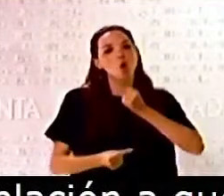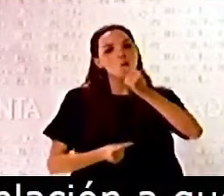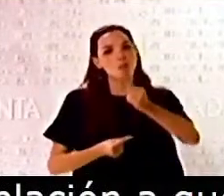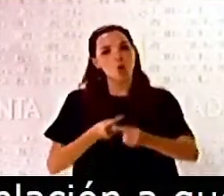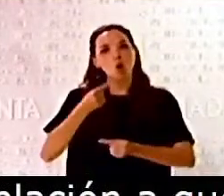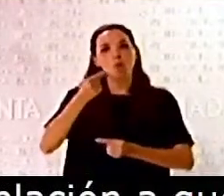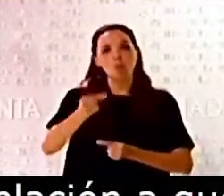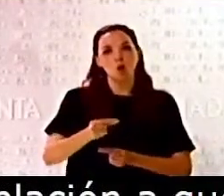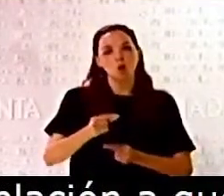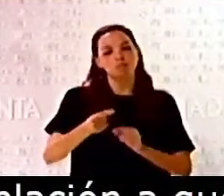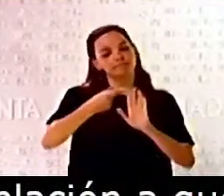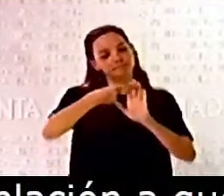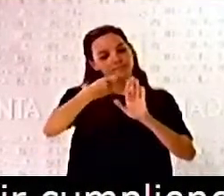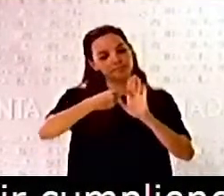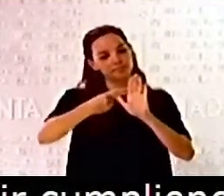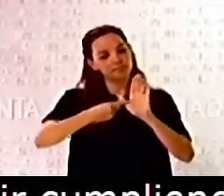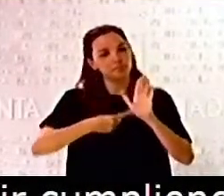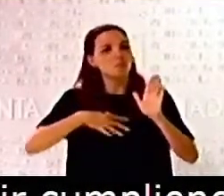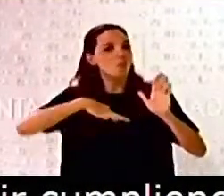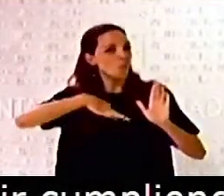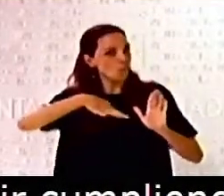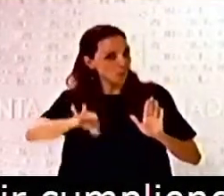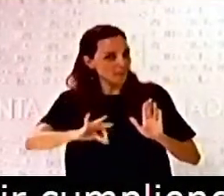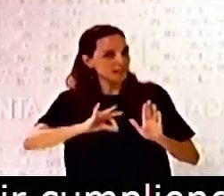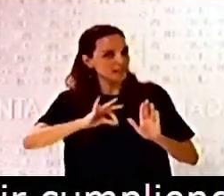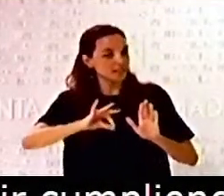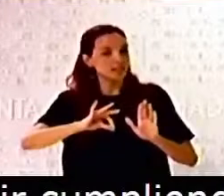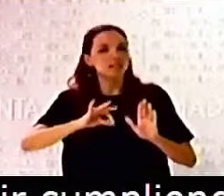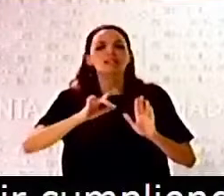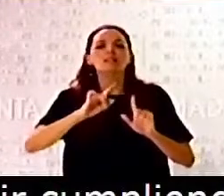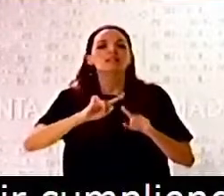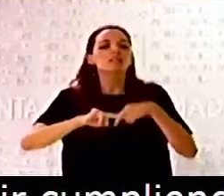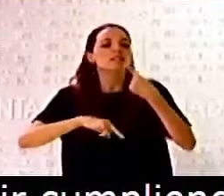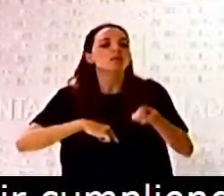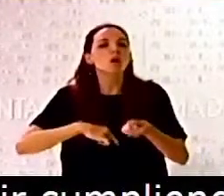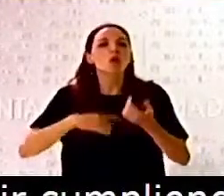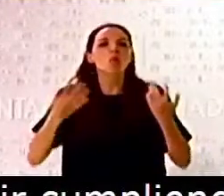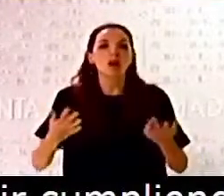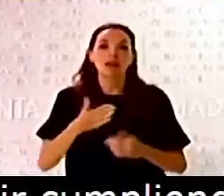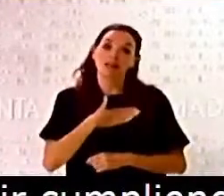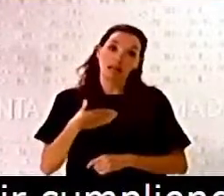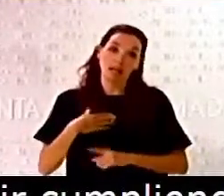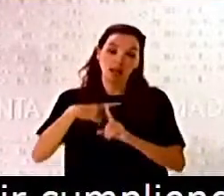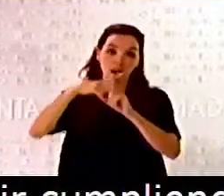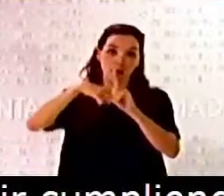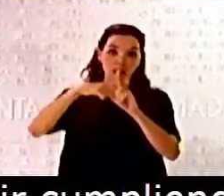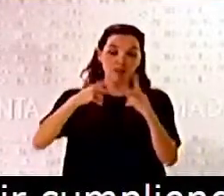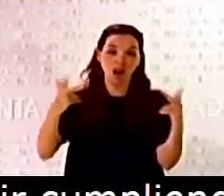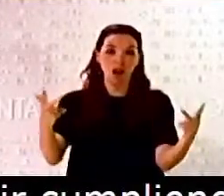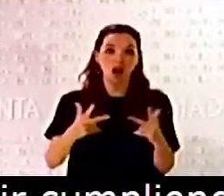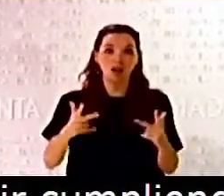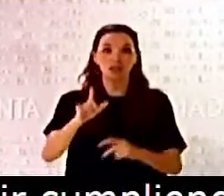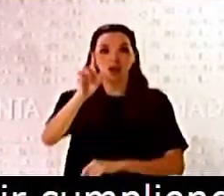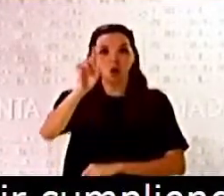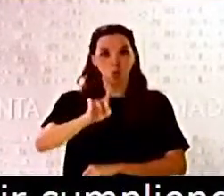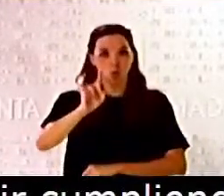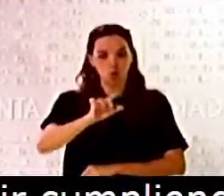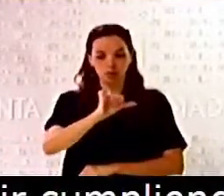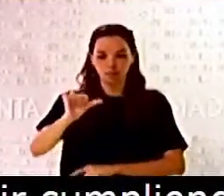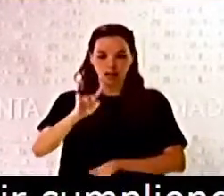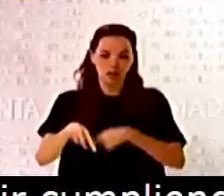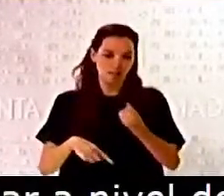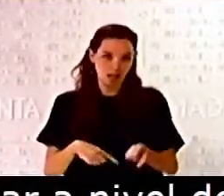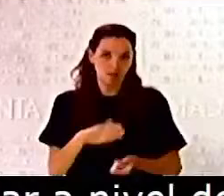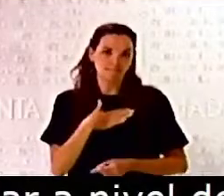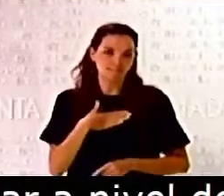de flexibilización, que es pasar a nivel de alerta 1 toda la comunidad autónoma de